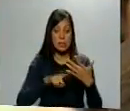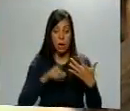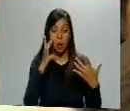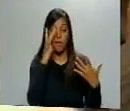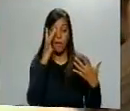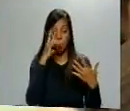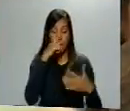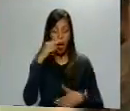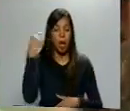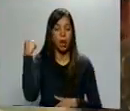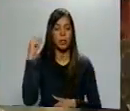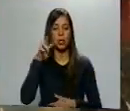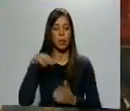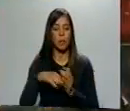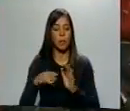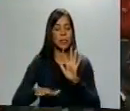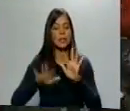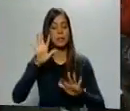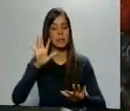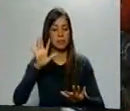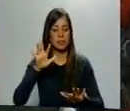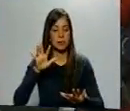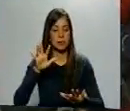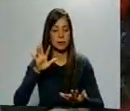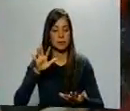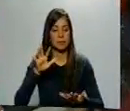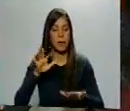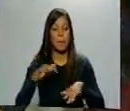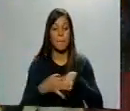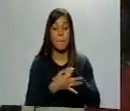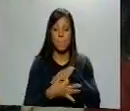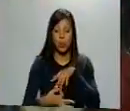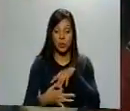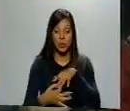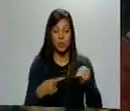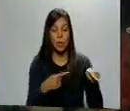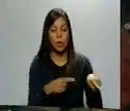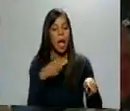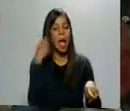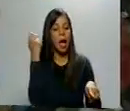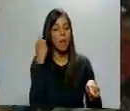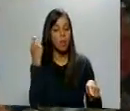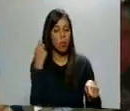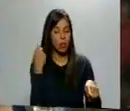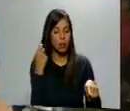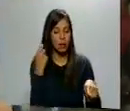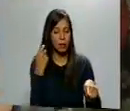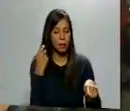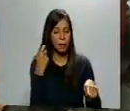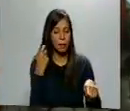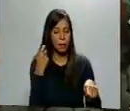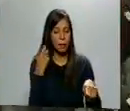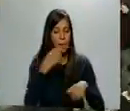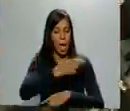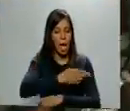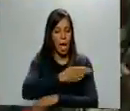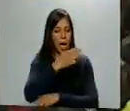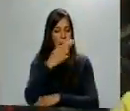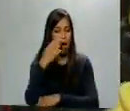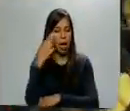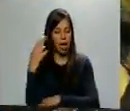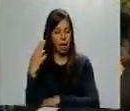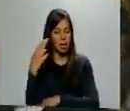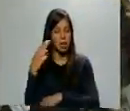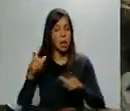año 2015, en el municipio Rómulo Gallego, en la alcabala de la Yía de